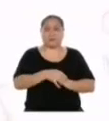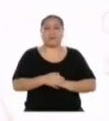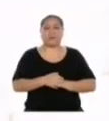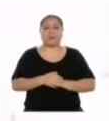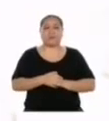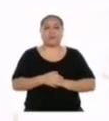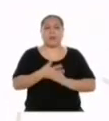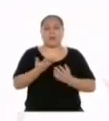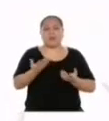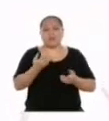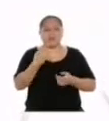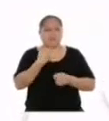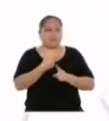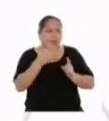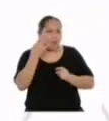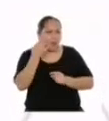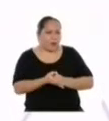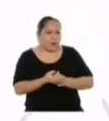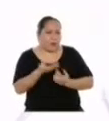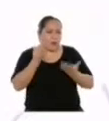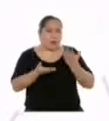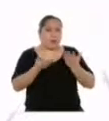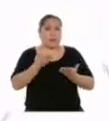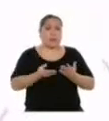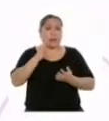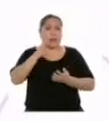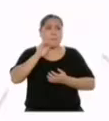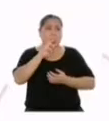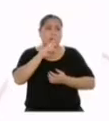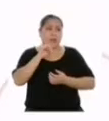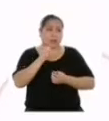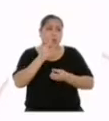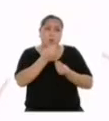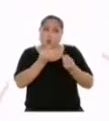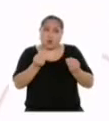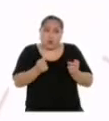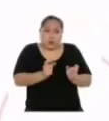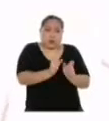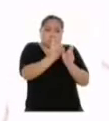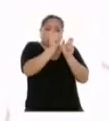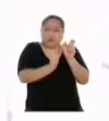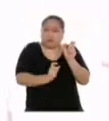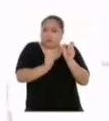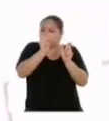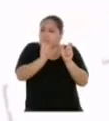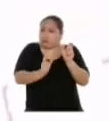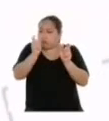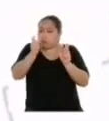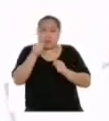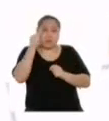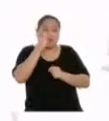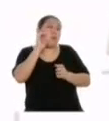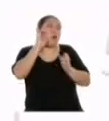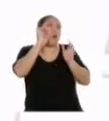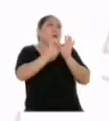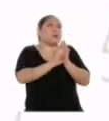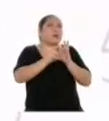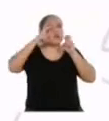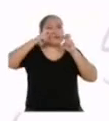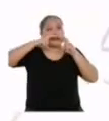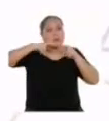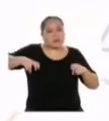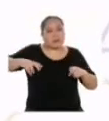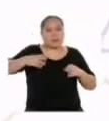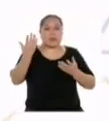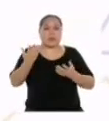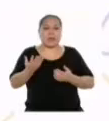femenino. Pero en realidad podrían ser más barras las que se comparan. Por ejemplo, si en un estudio consideras el